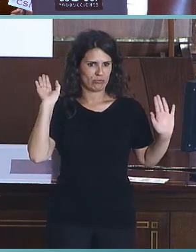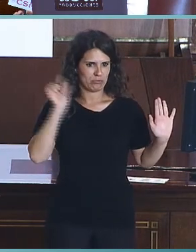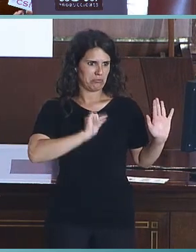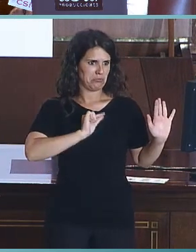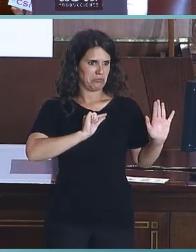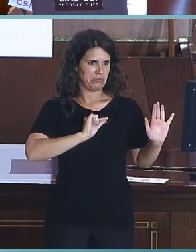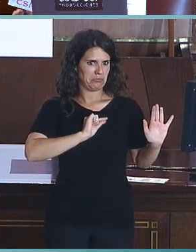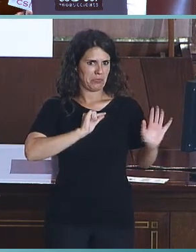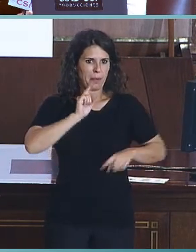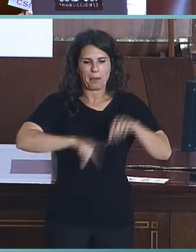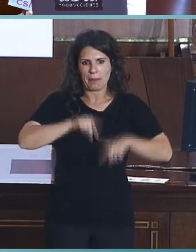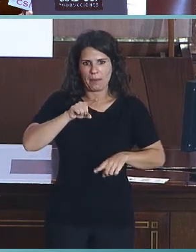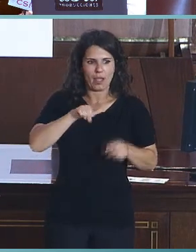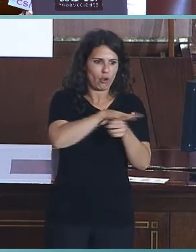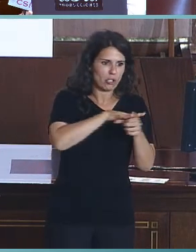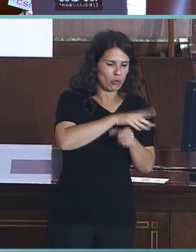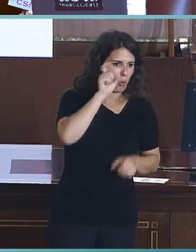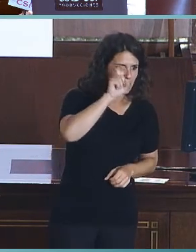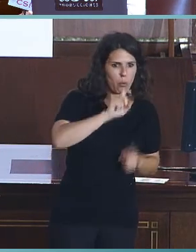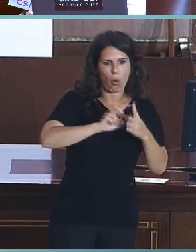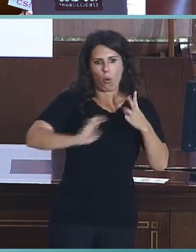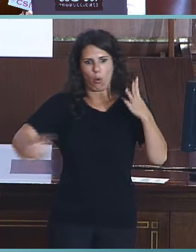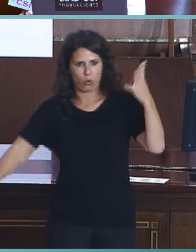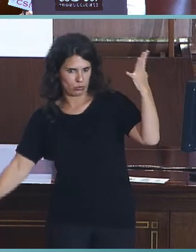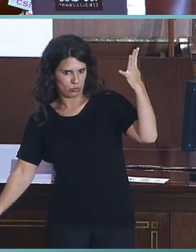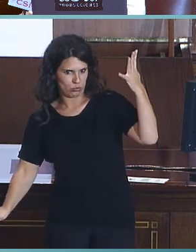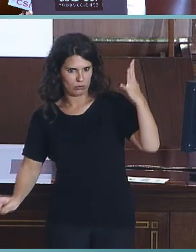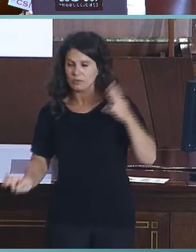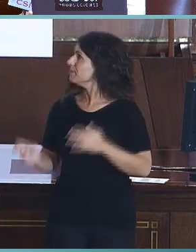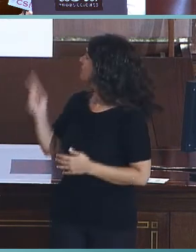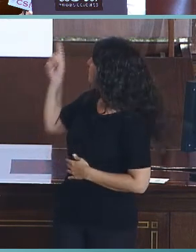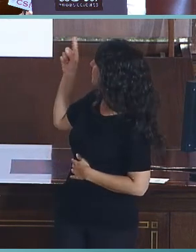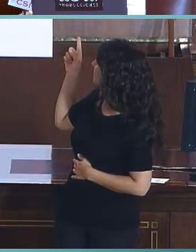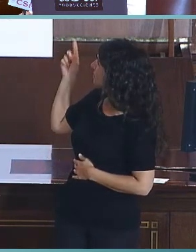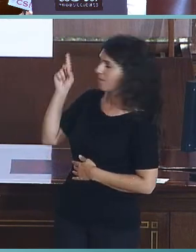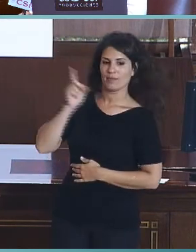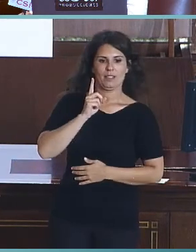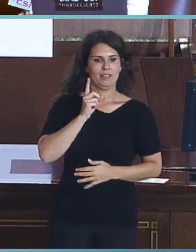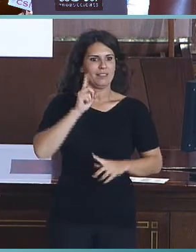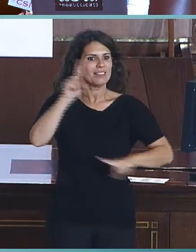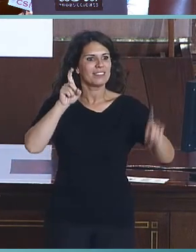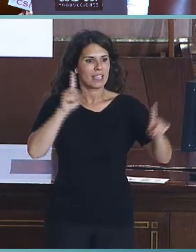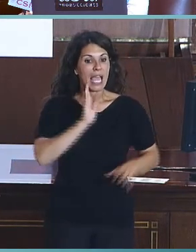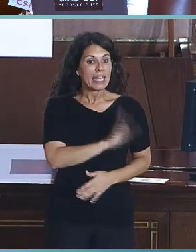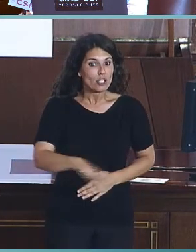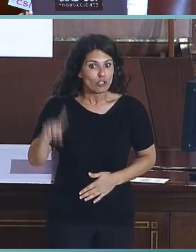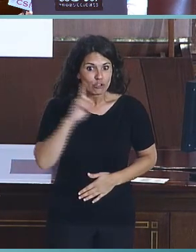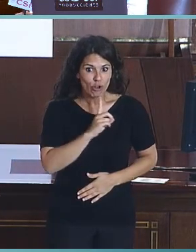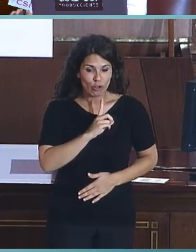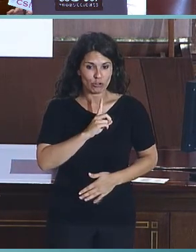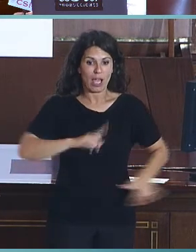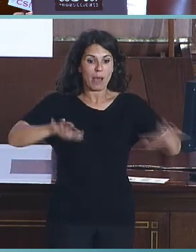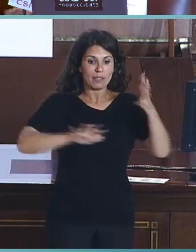diferentes ítems del contexto educativo y de otros. En particular, los niños sordos aprenden la lengua de signos en el